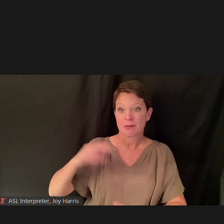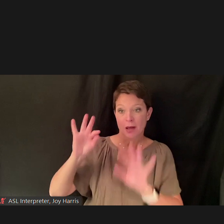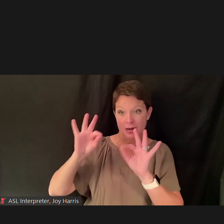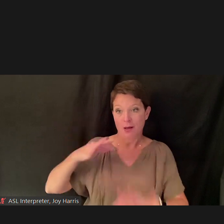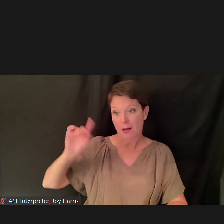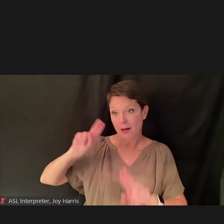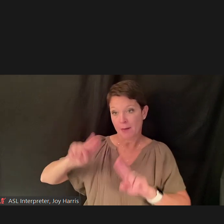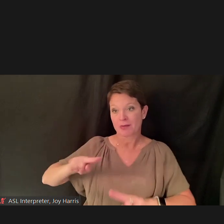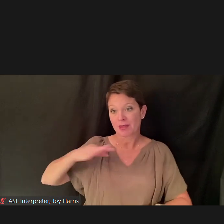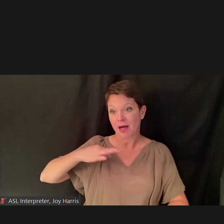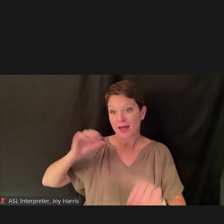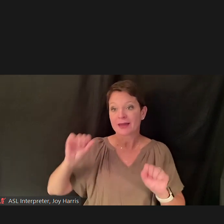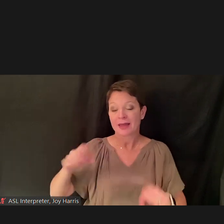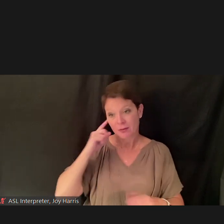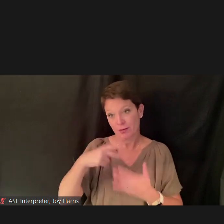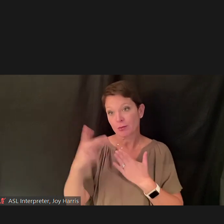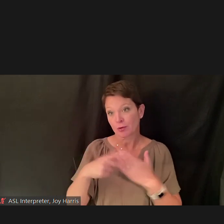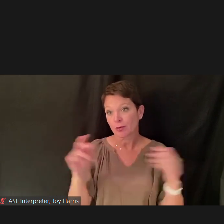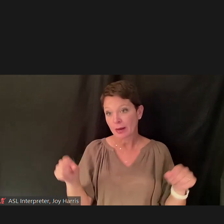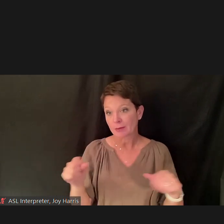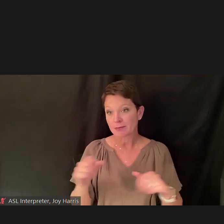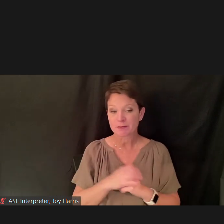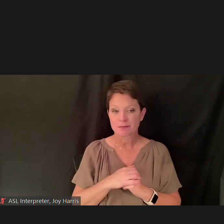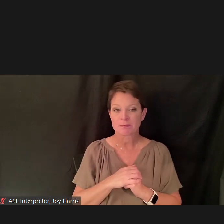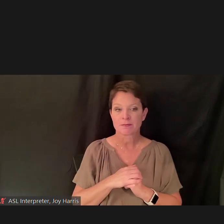o el clero y pueden